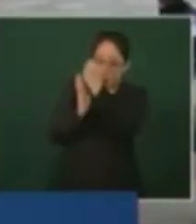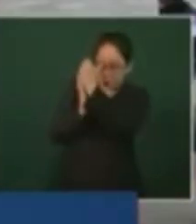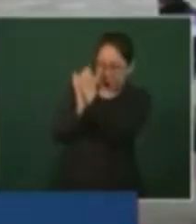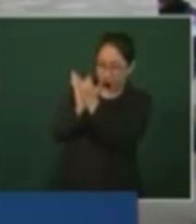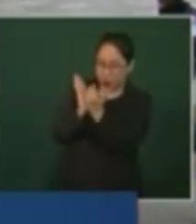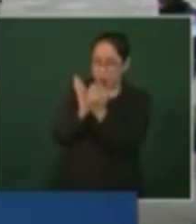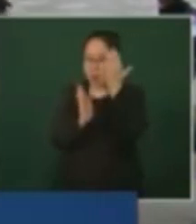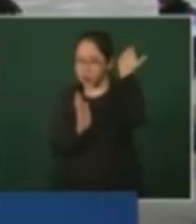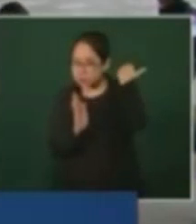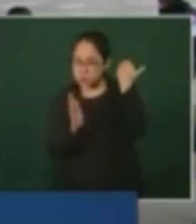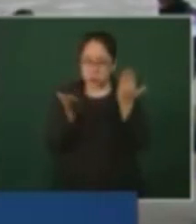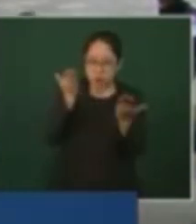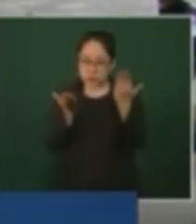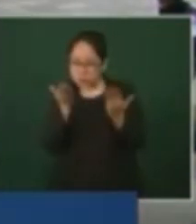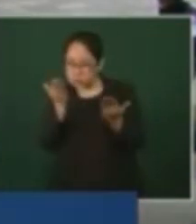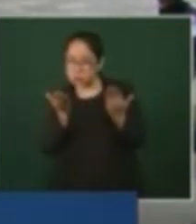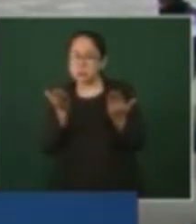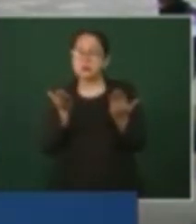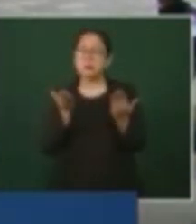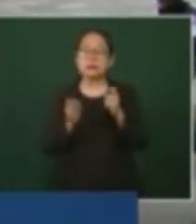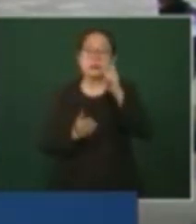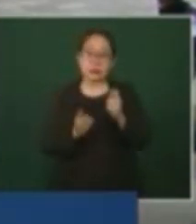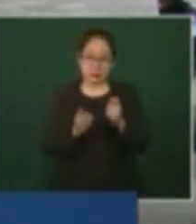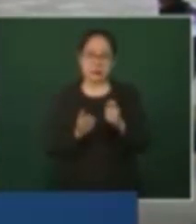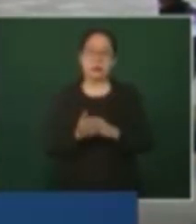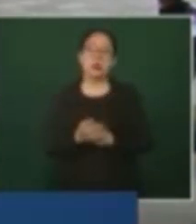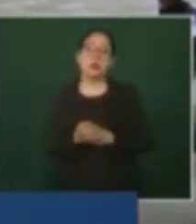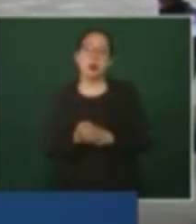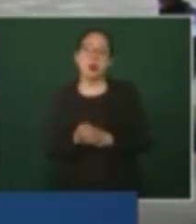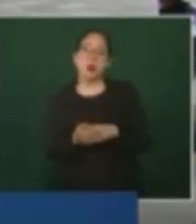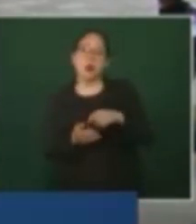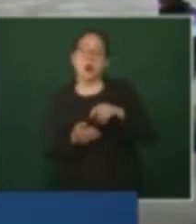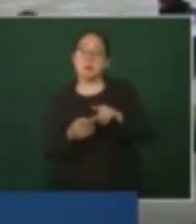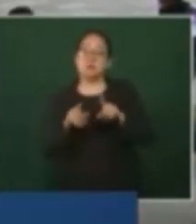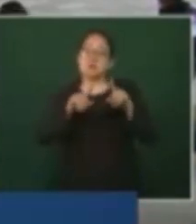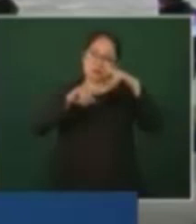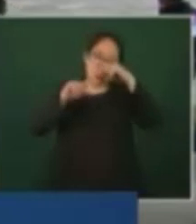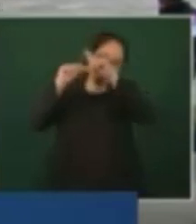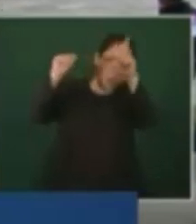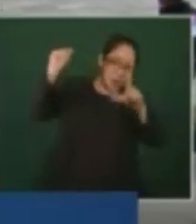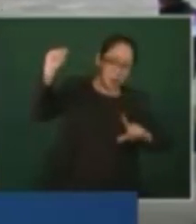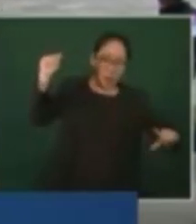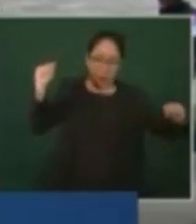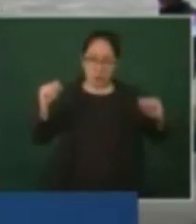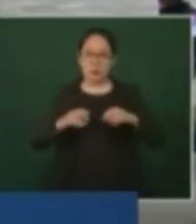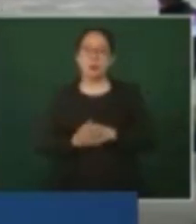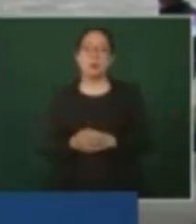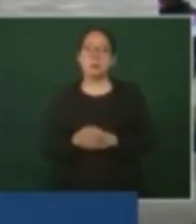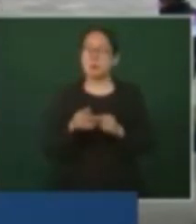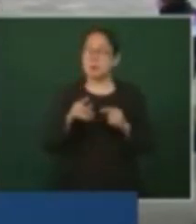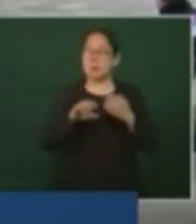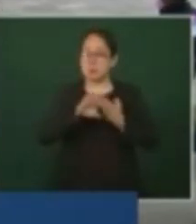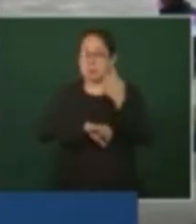hecho notorio, inequívoco, que la serie de malas decisiones que ha tomado el gobierno federal son hoy el